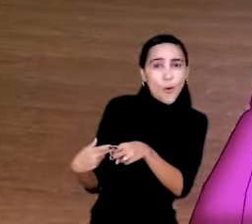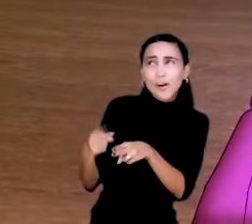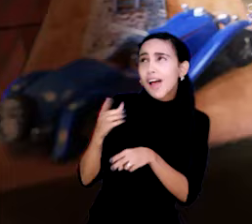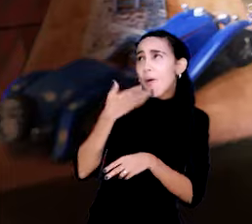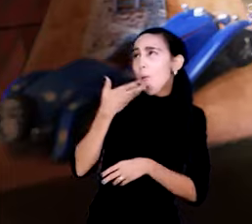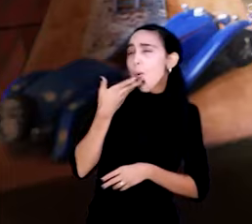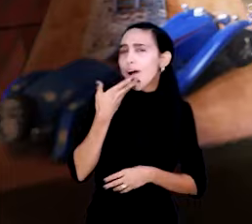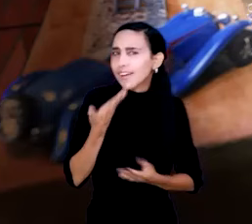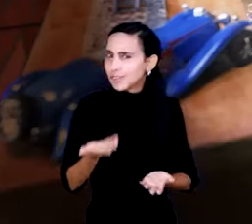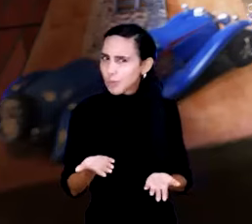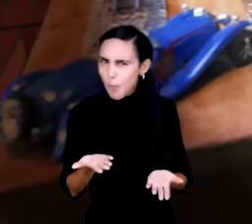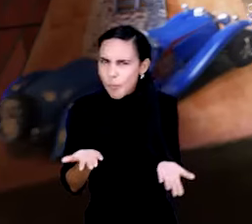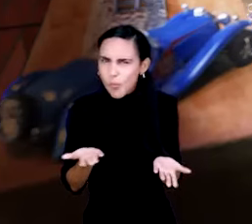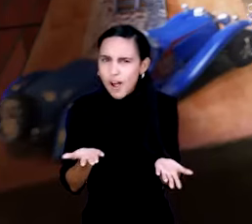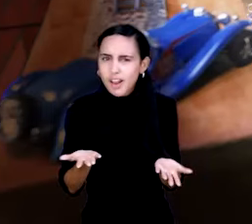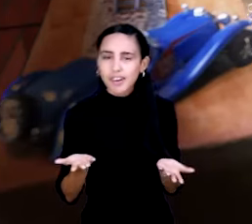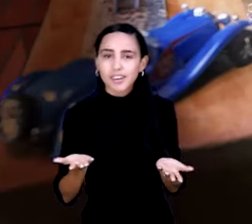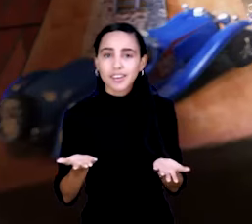contar?